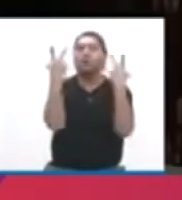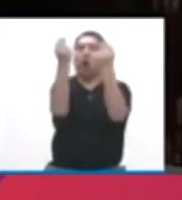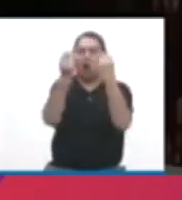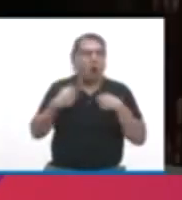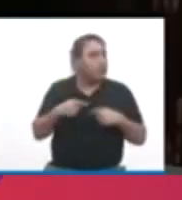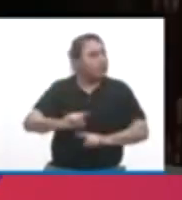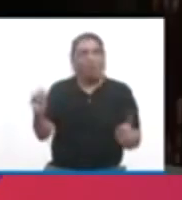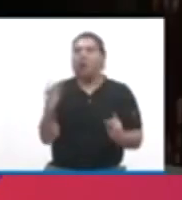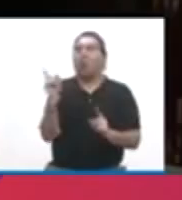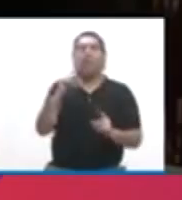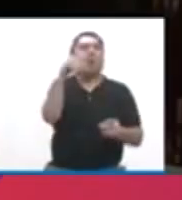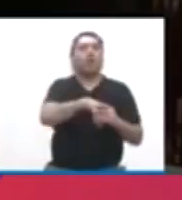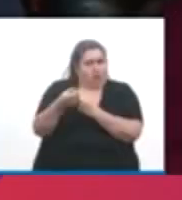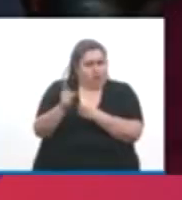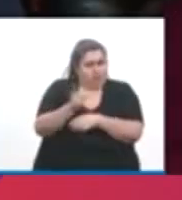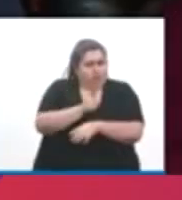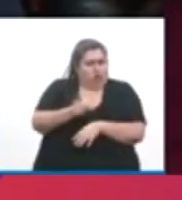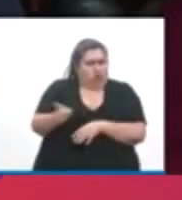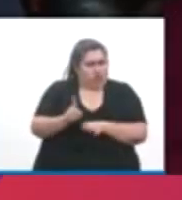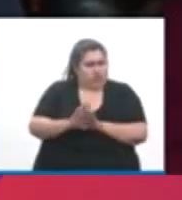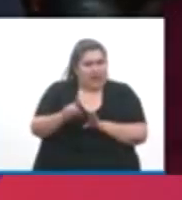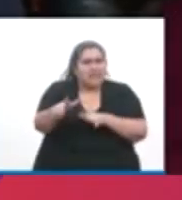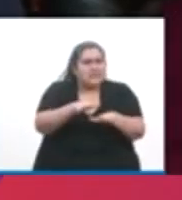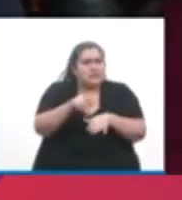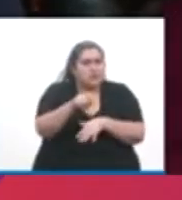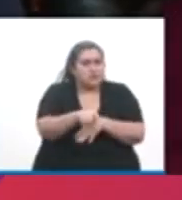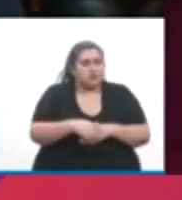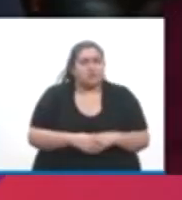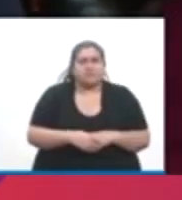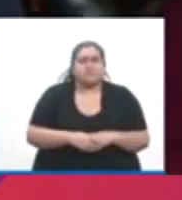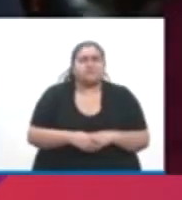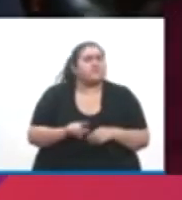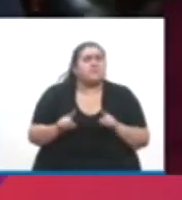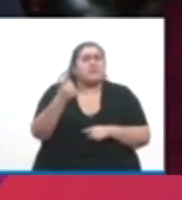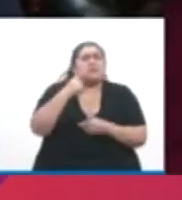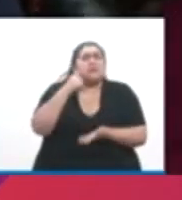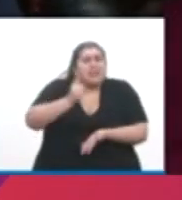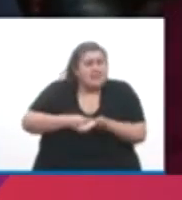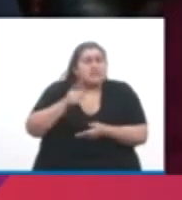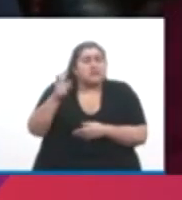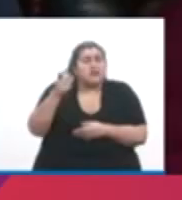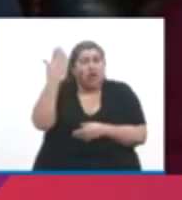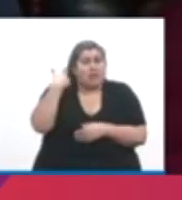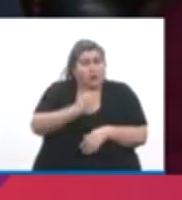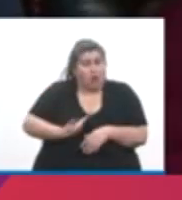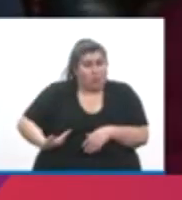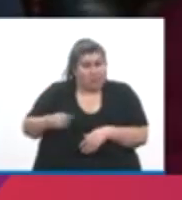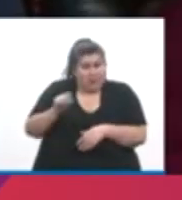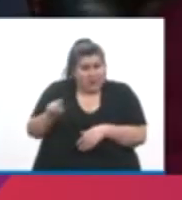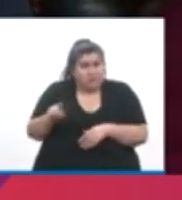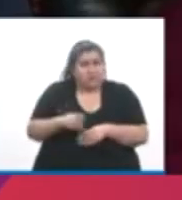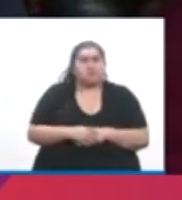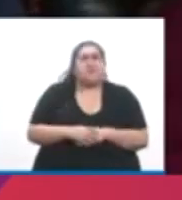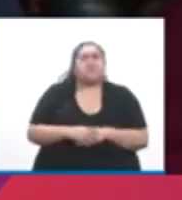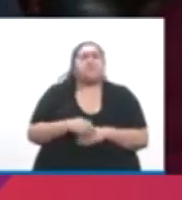las universidades públicas una situación realmente crítica si el Congreso no define mejor las prioridades. Si el Congreso no busca